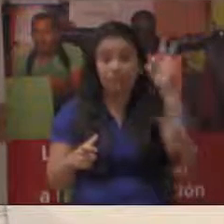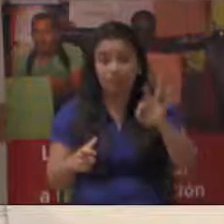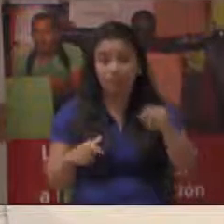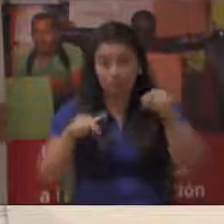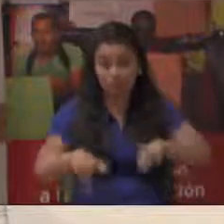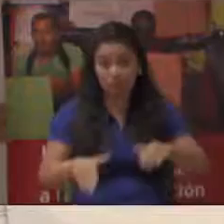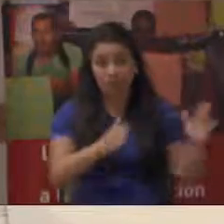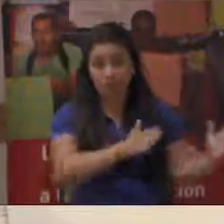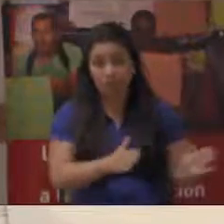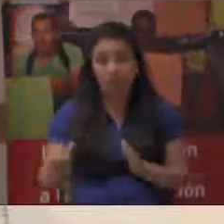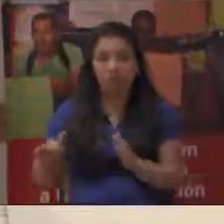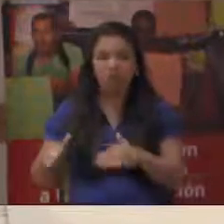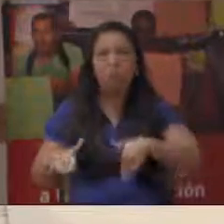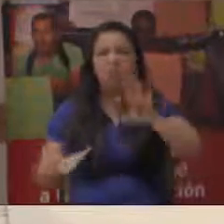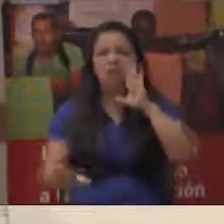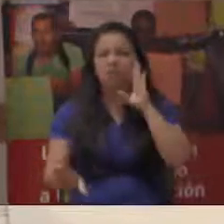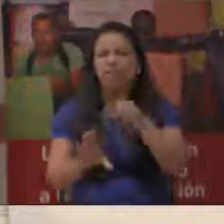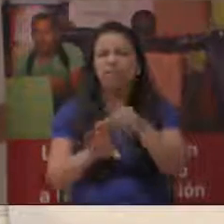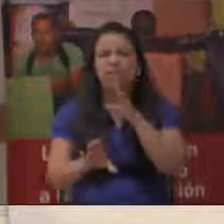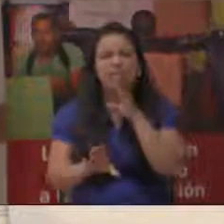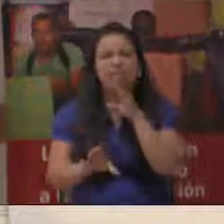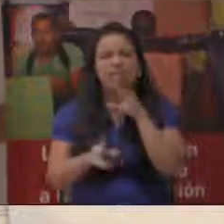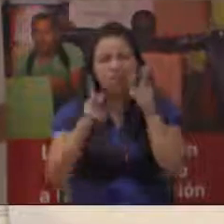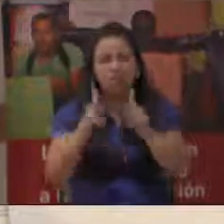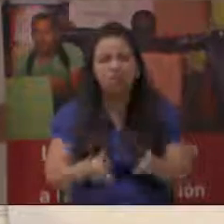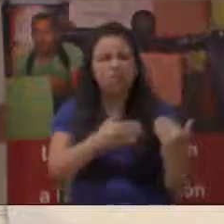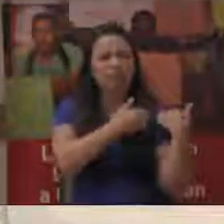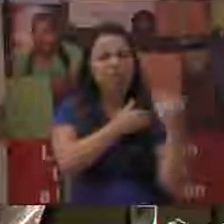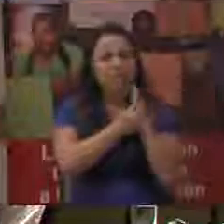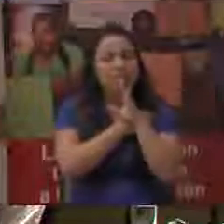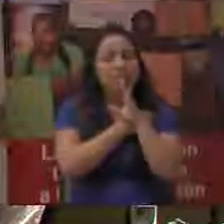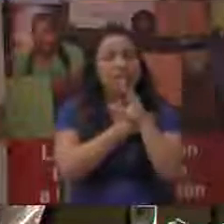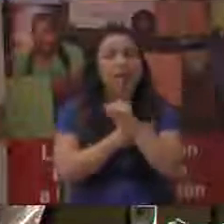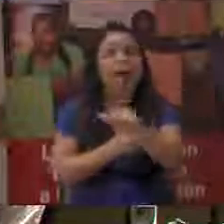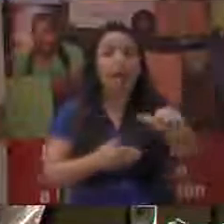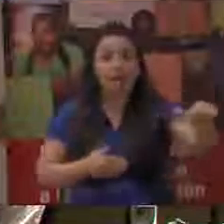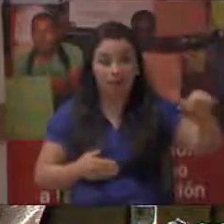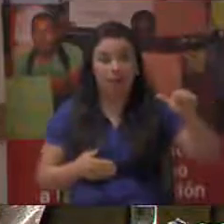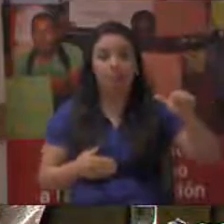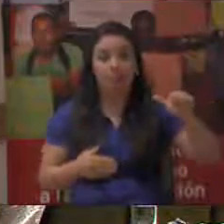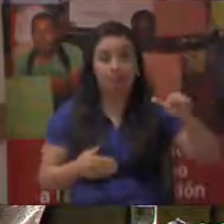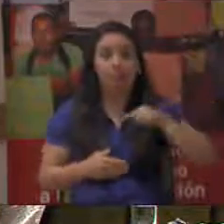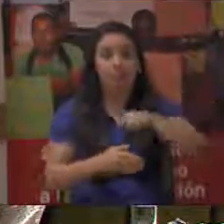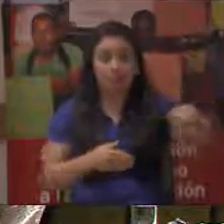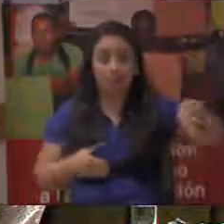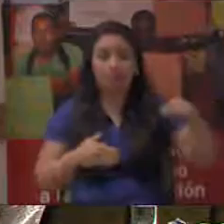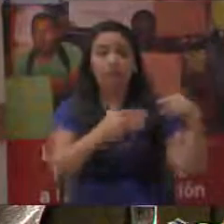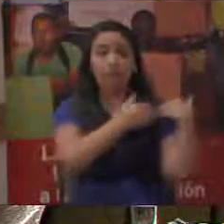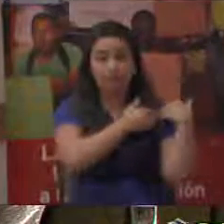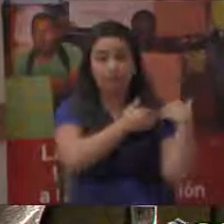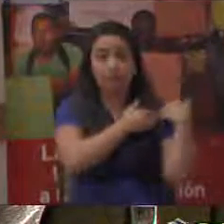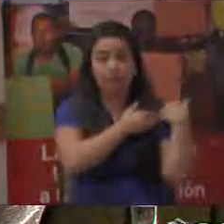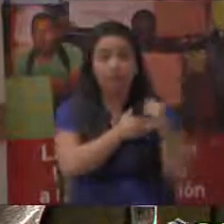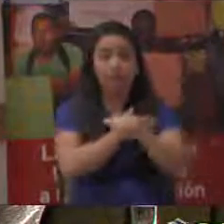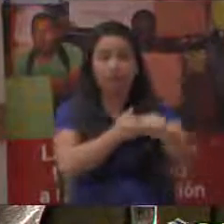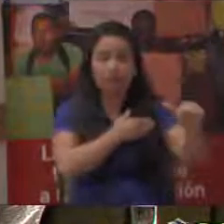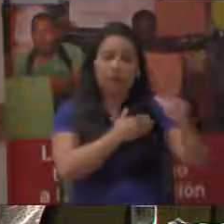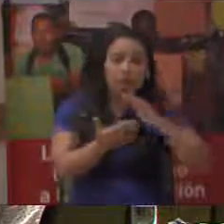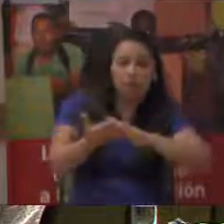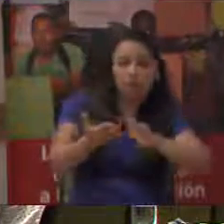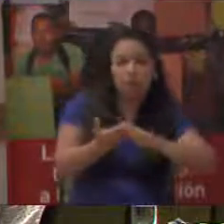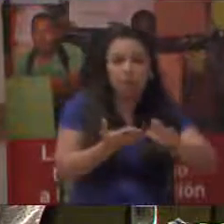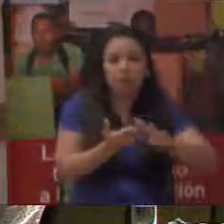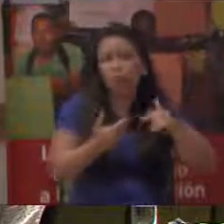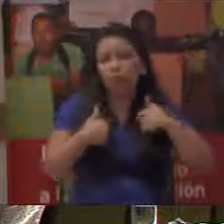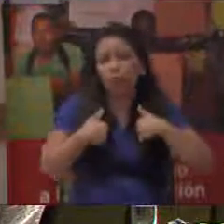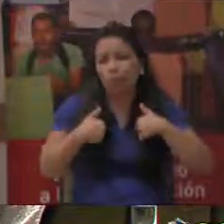Agencia Colombiana por la Reintegración, está conformada por mujeres. Y en ese marco les quiero pedir disculpas, pero yo